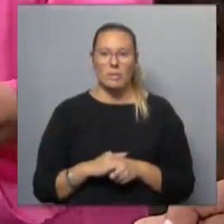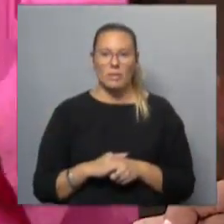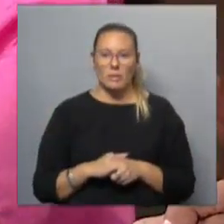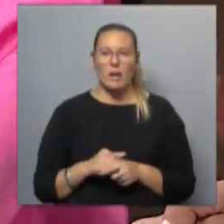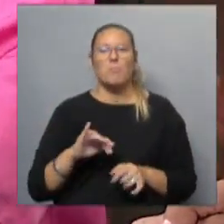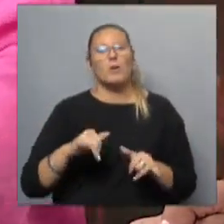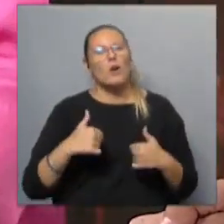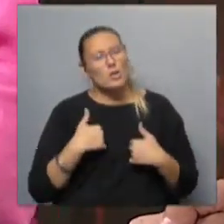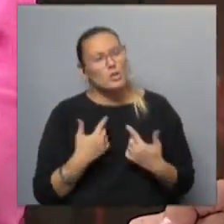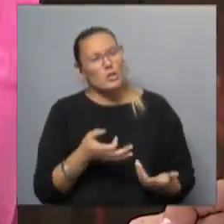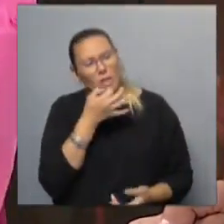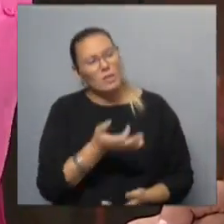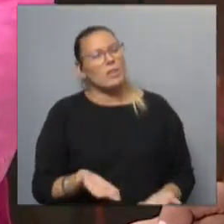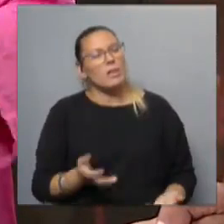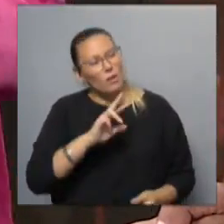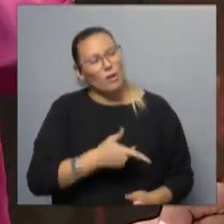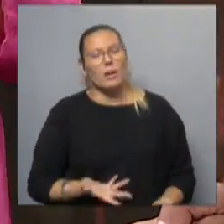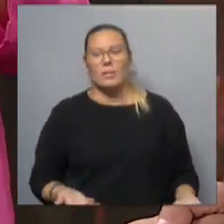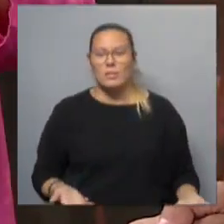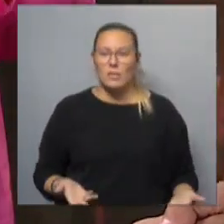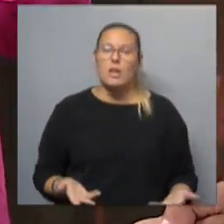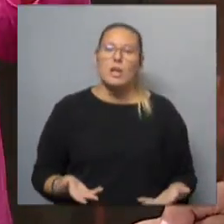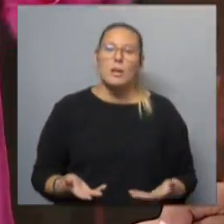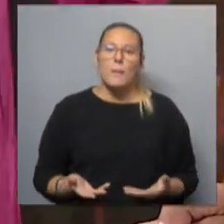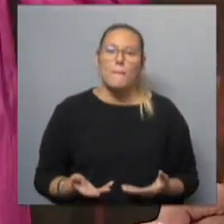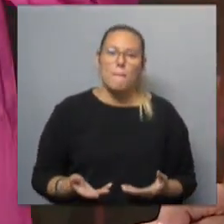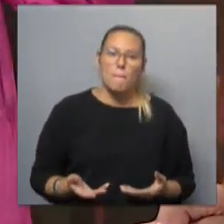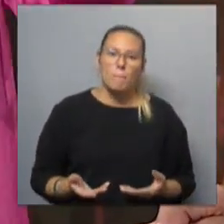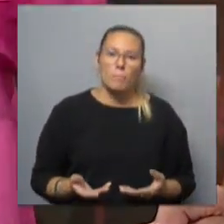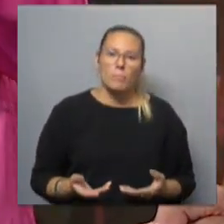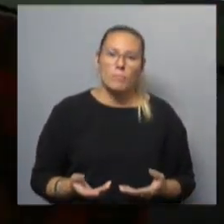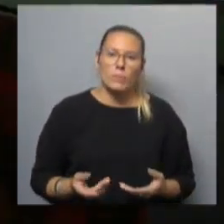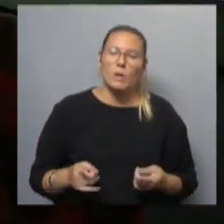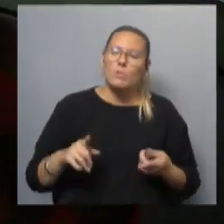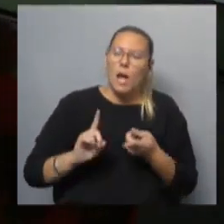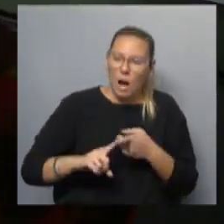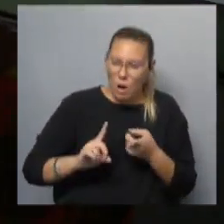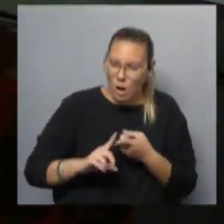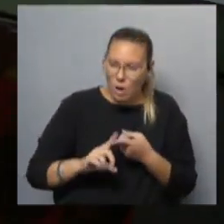Pero si yo te está bien. ¿Y qué pasa que tuvo que haber un acuerdo